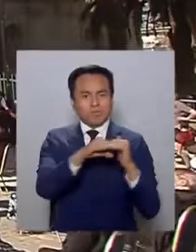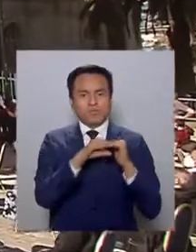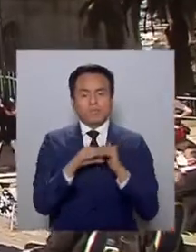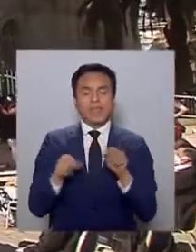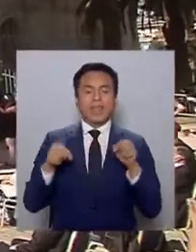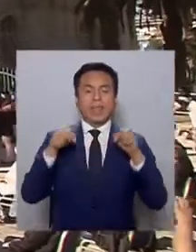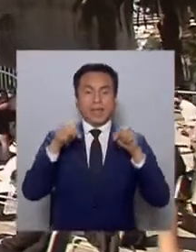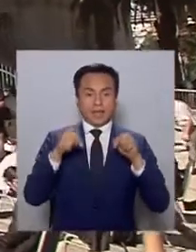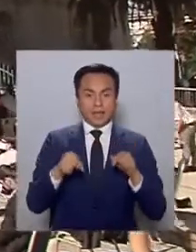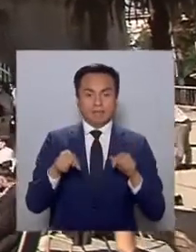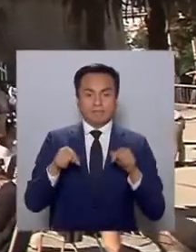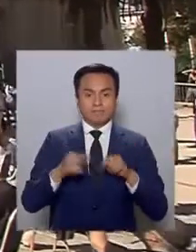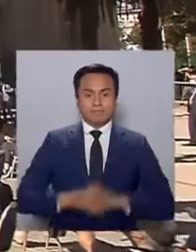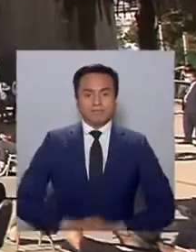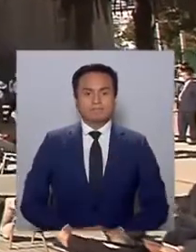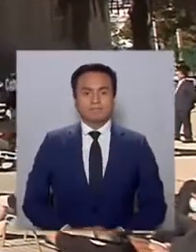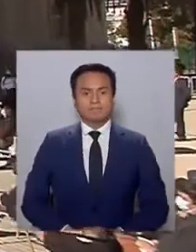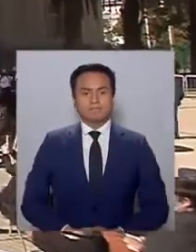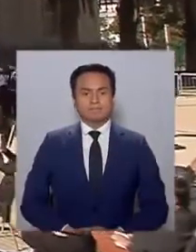Acá